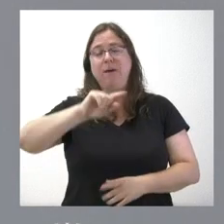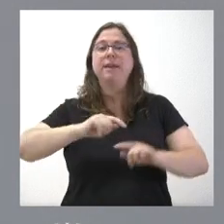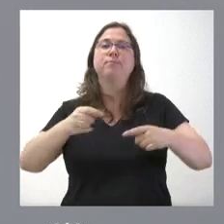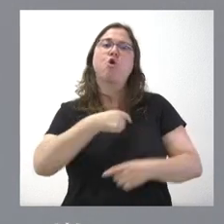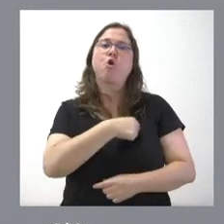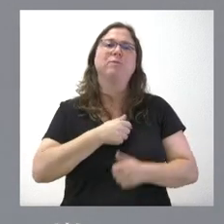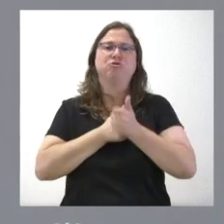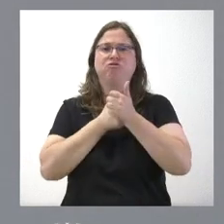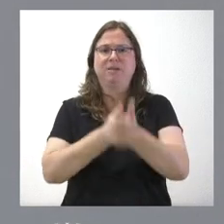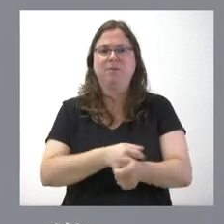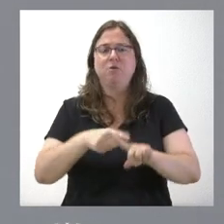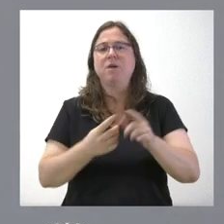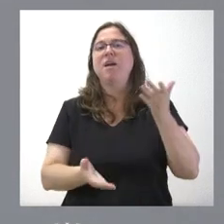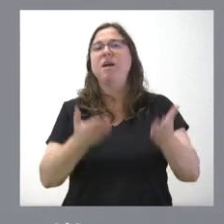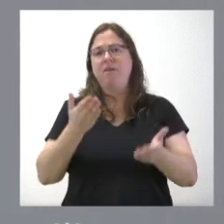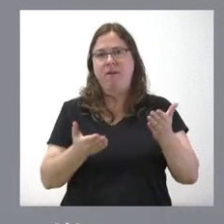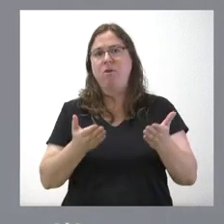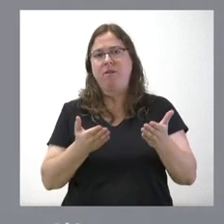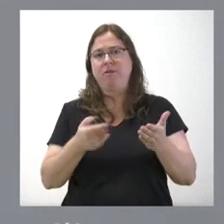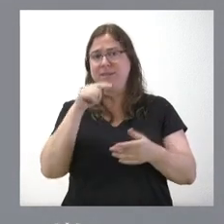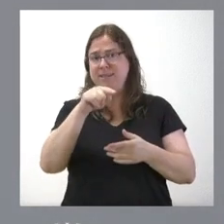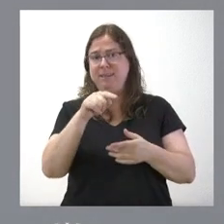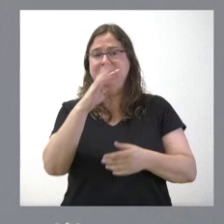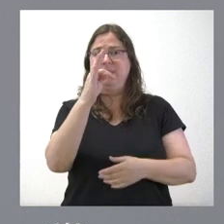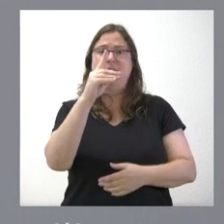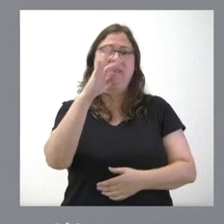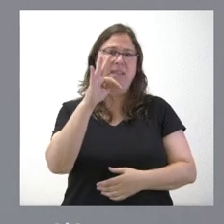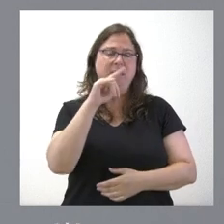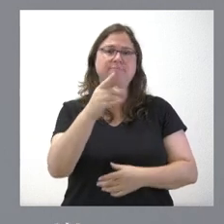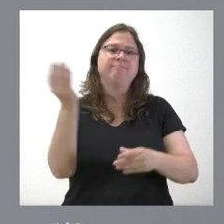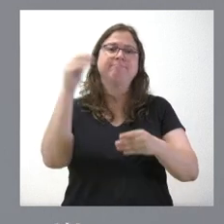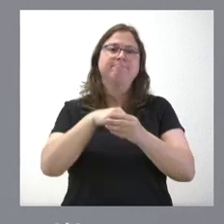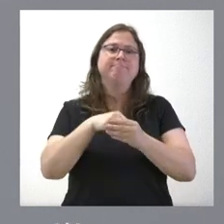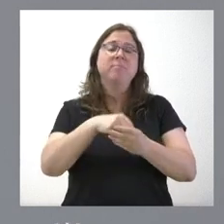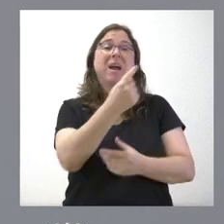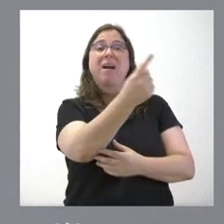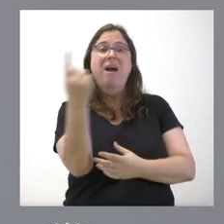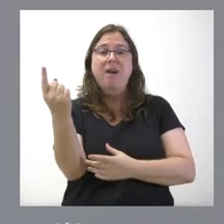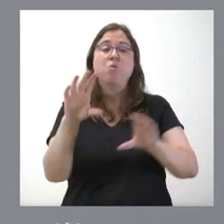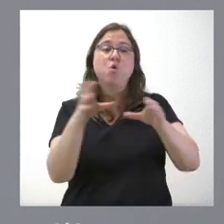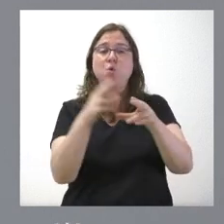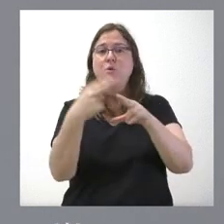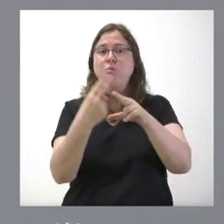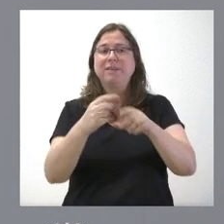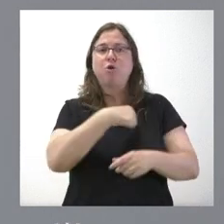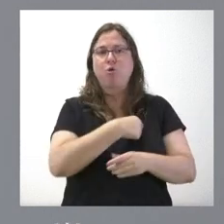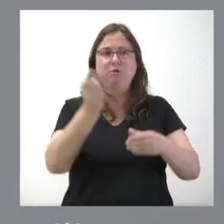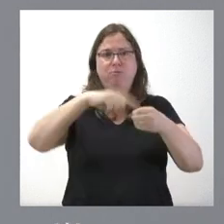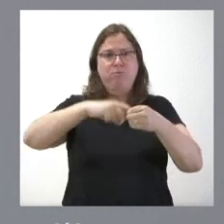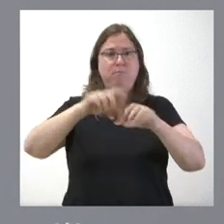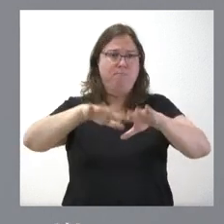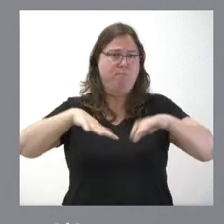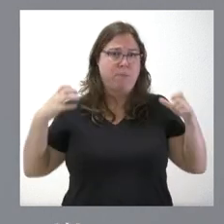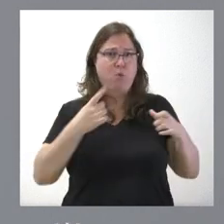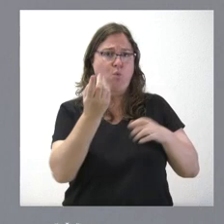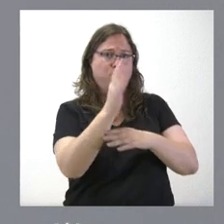de seguimiento y evaluación de esta tdt que está integrada por un miembro de cada uno de los grupos políticos con representación parlamentaria